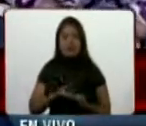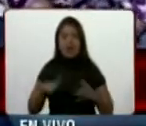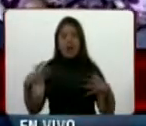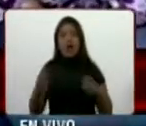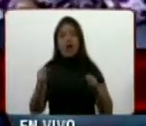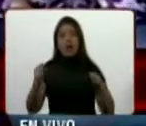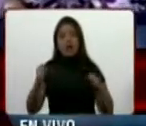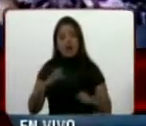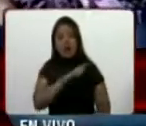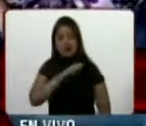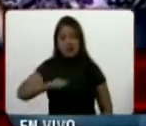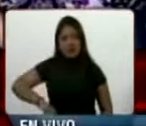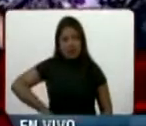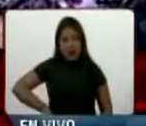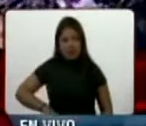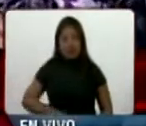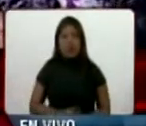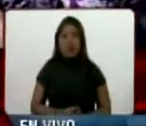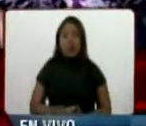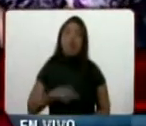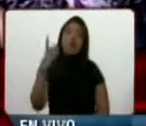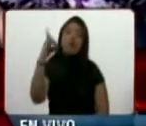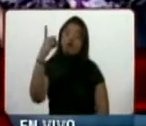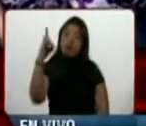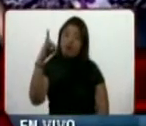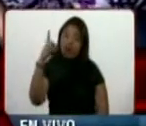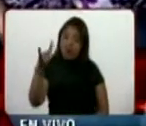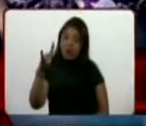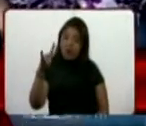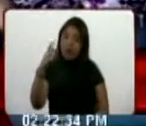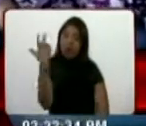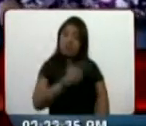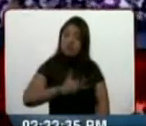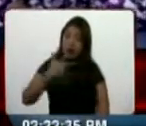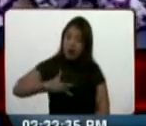Salvador, Bolivia, Nicaragua,